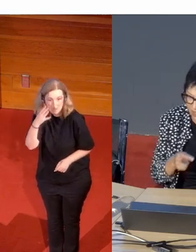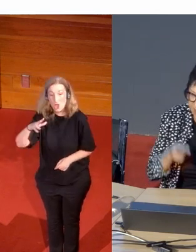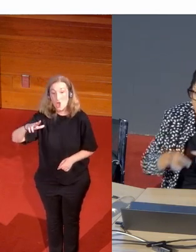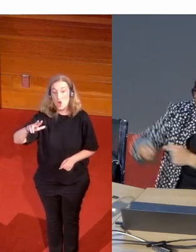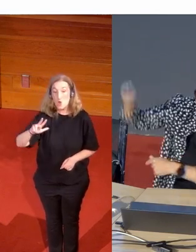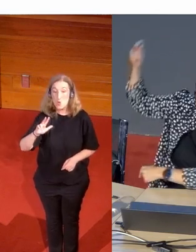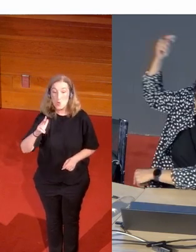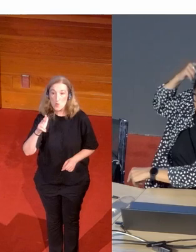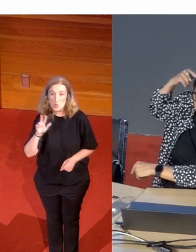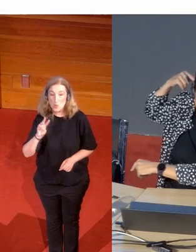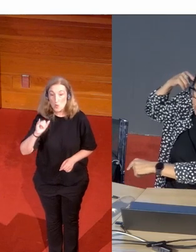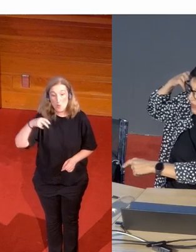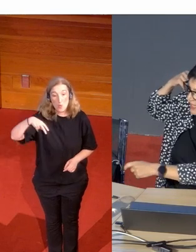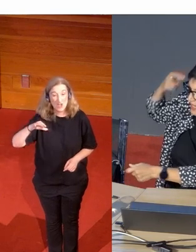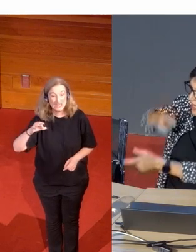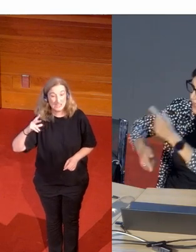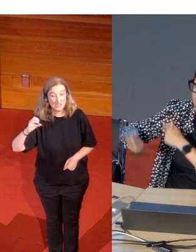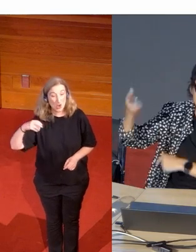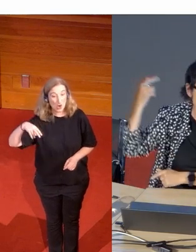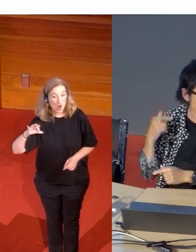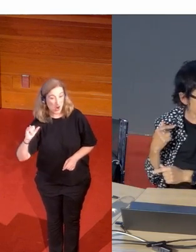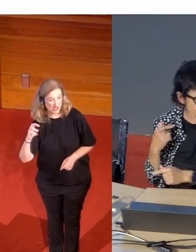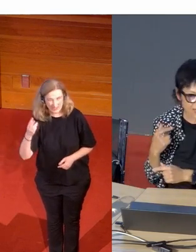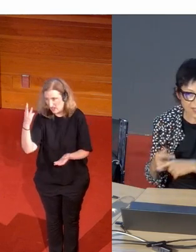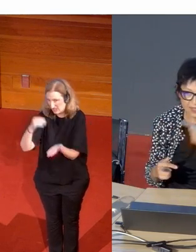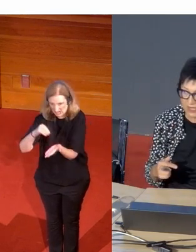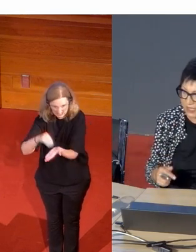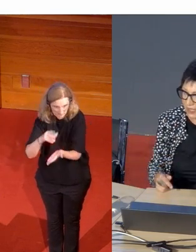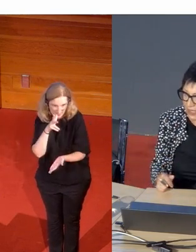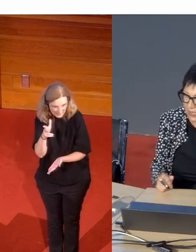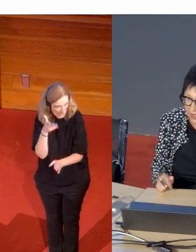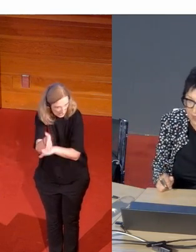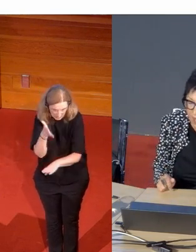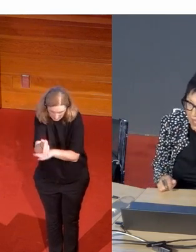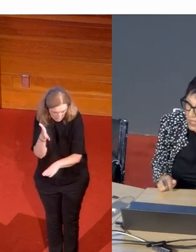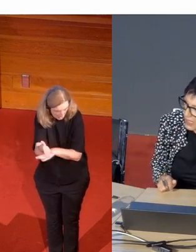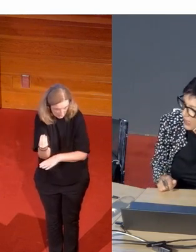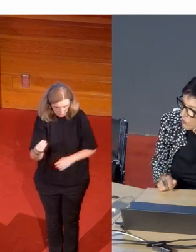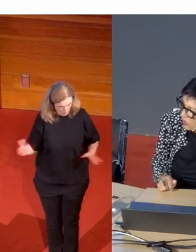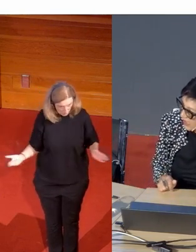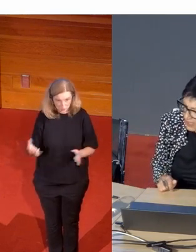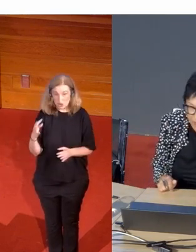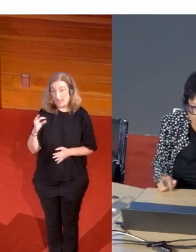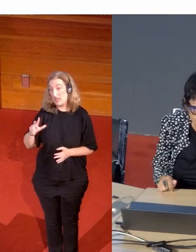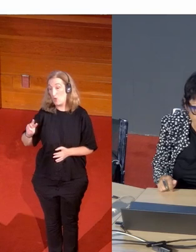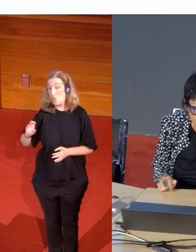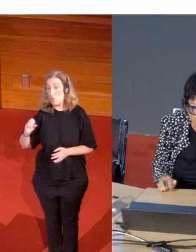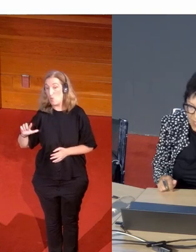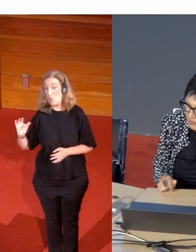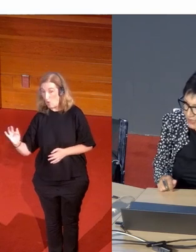Wisconsin que es donde han estado dos o tres veces ya eh cala Harris y y Tim Walls que es